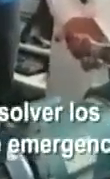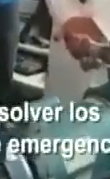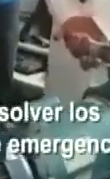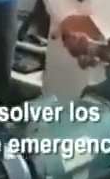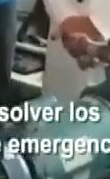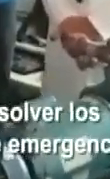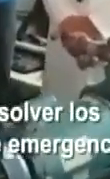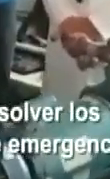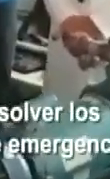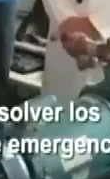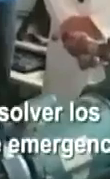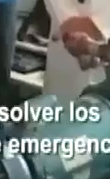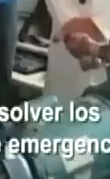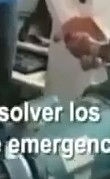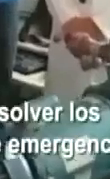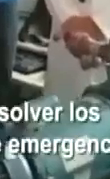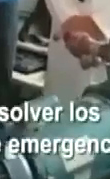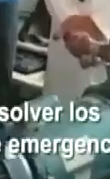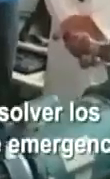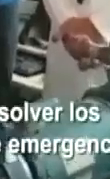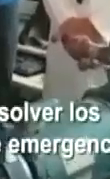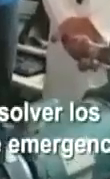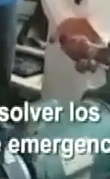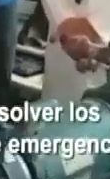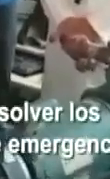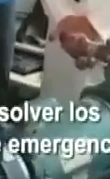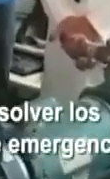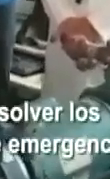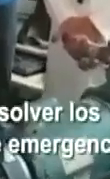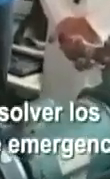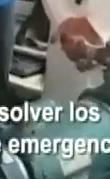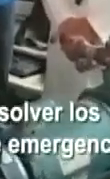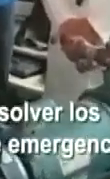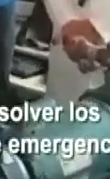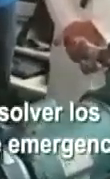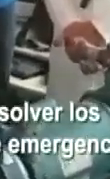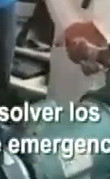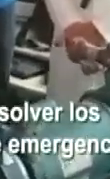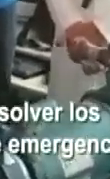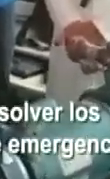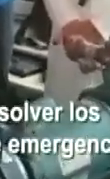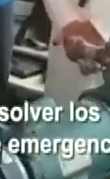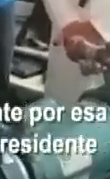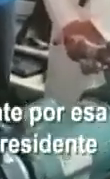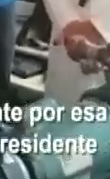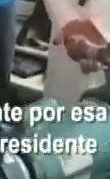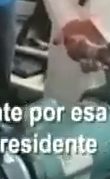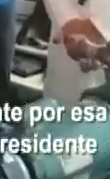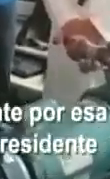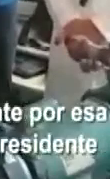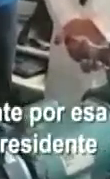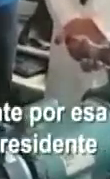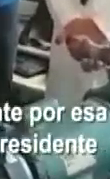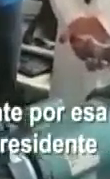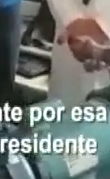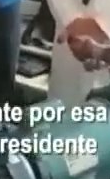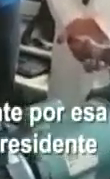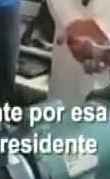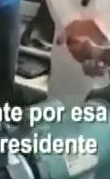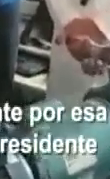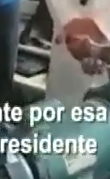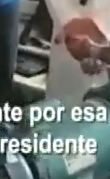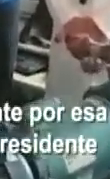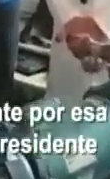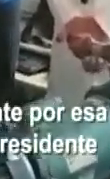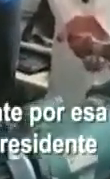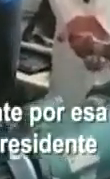de 5.000 litros que va a resolver los problemas de agua que tenemos en la parte de emergencia y hospitalización.